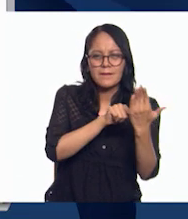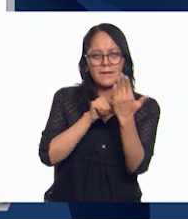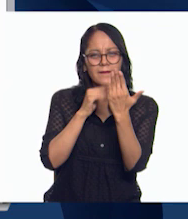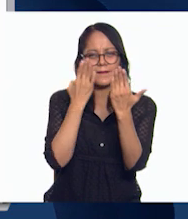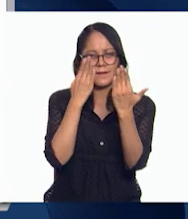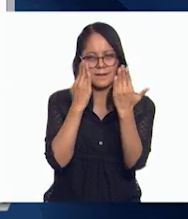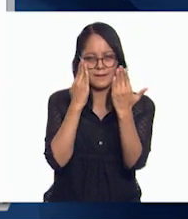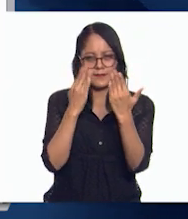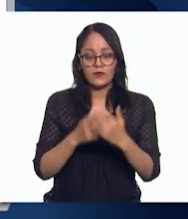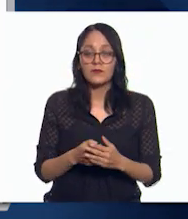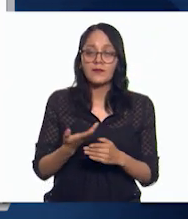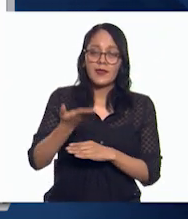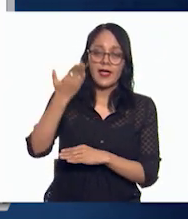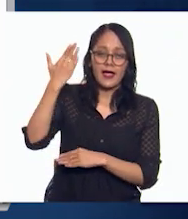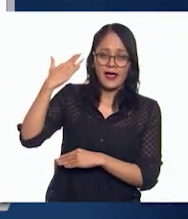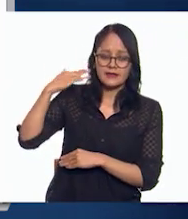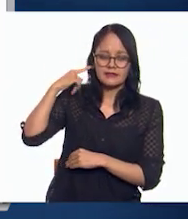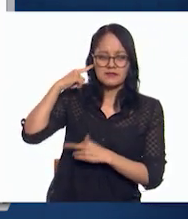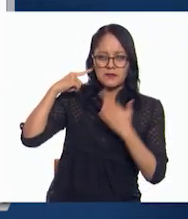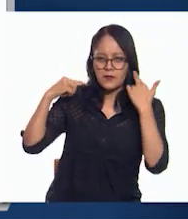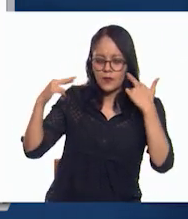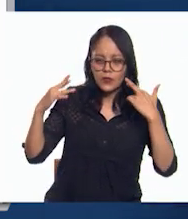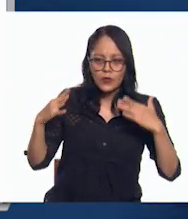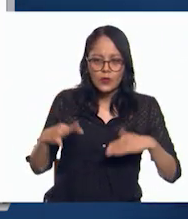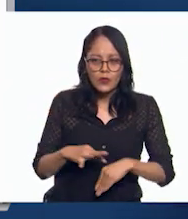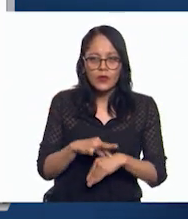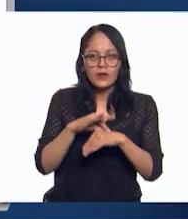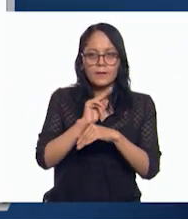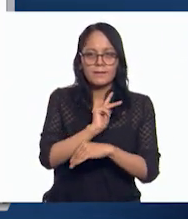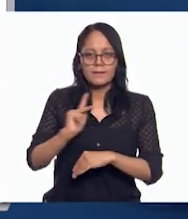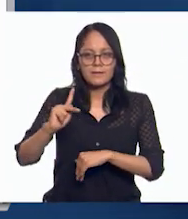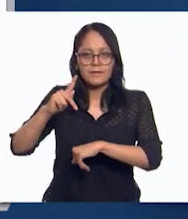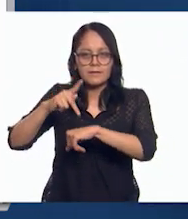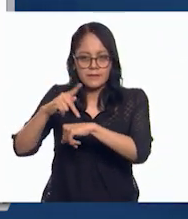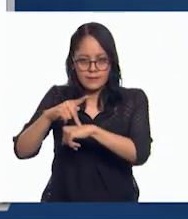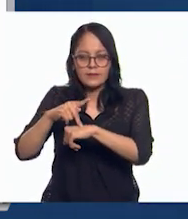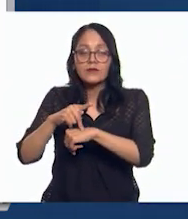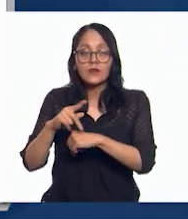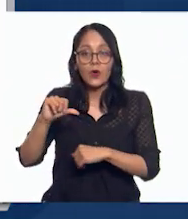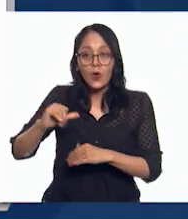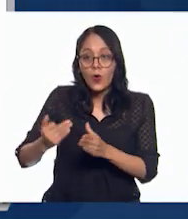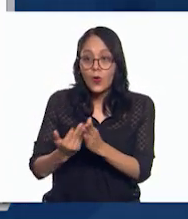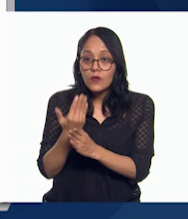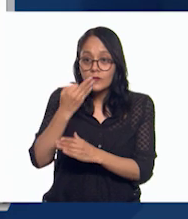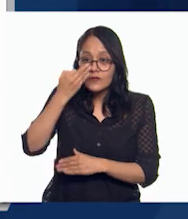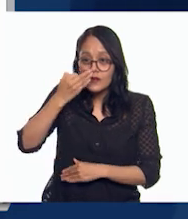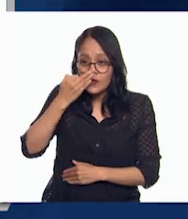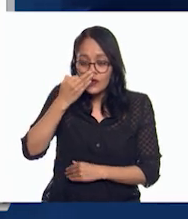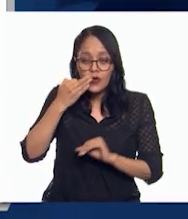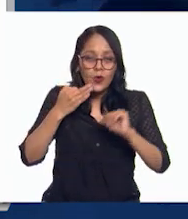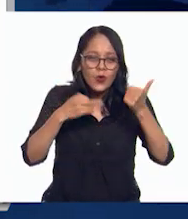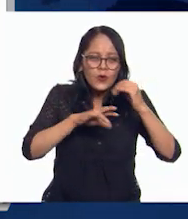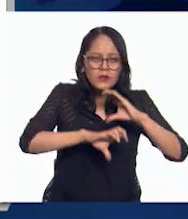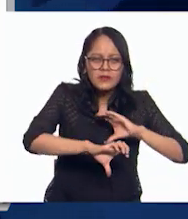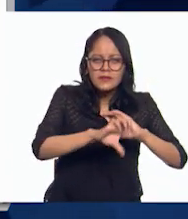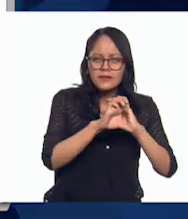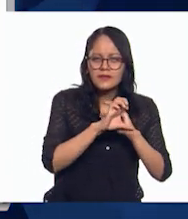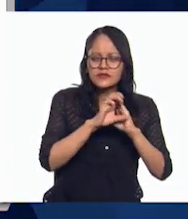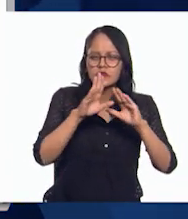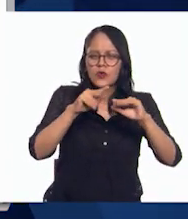Ecos del presente en el pasado, como una roca. Otra flor, otro canto, horizonte